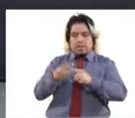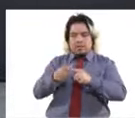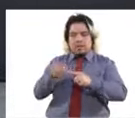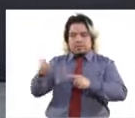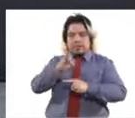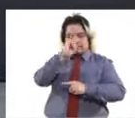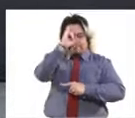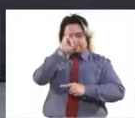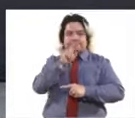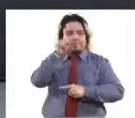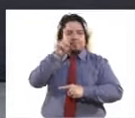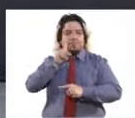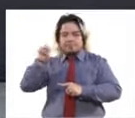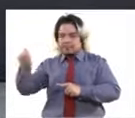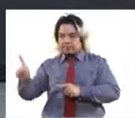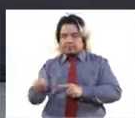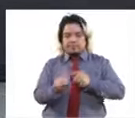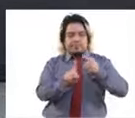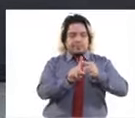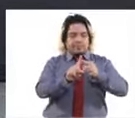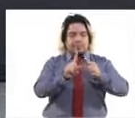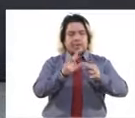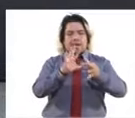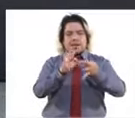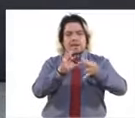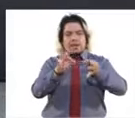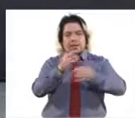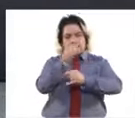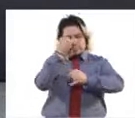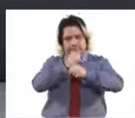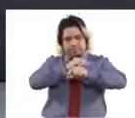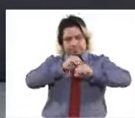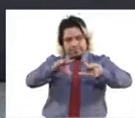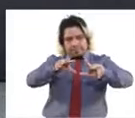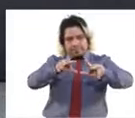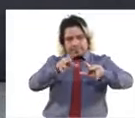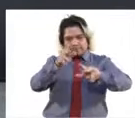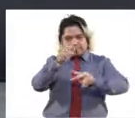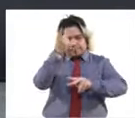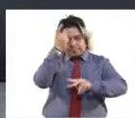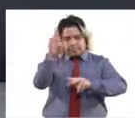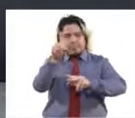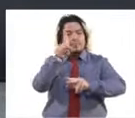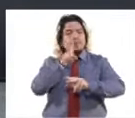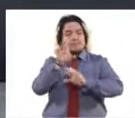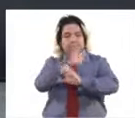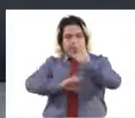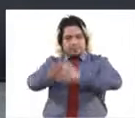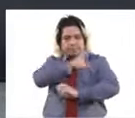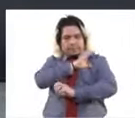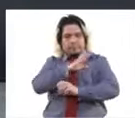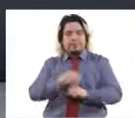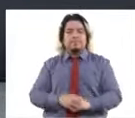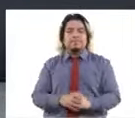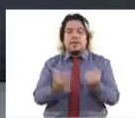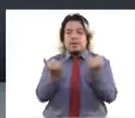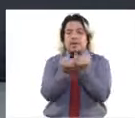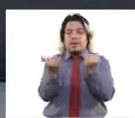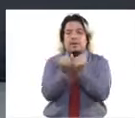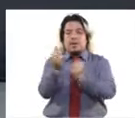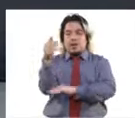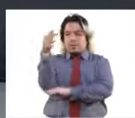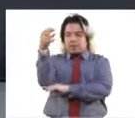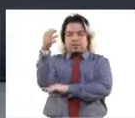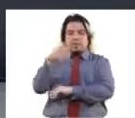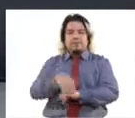la jefa de gobierno de la Ciudad de México, doctora Claudia Sheinbaum Pardo, así como la dirección de la jura de bandera y toma